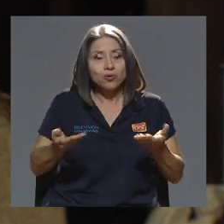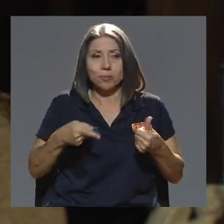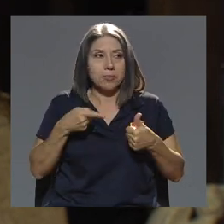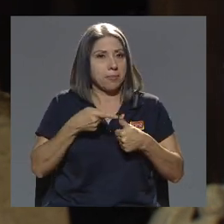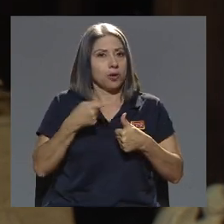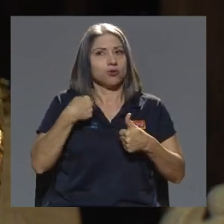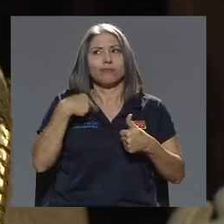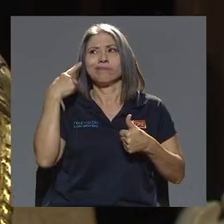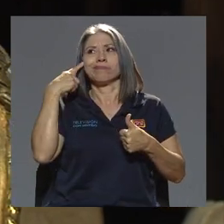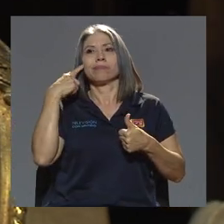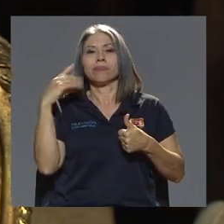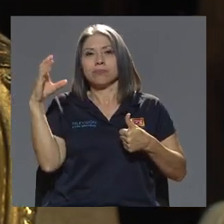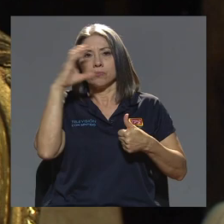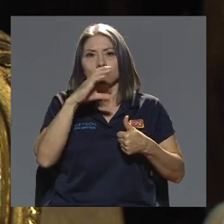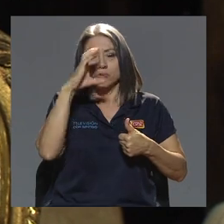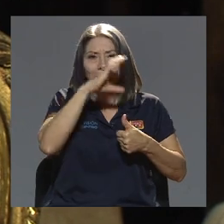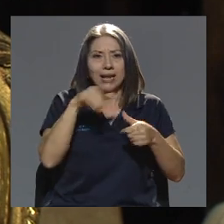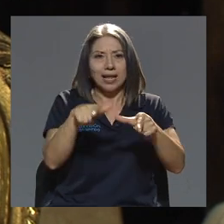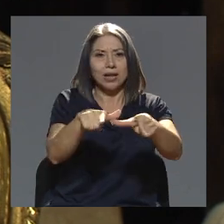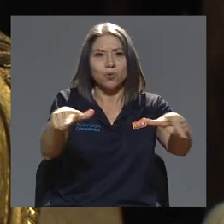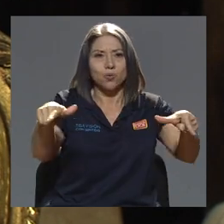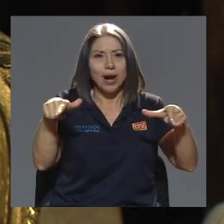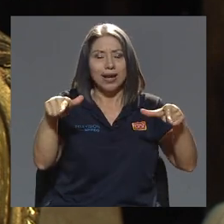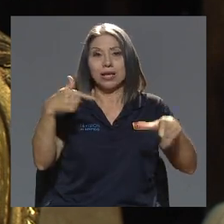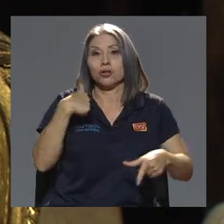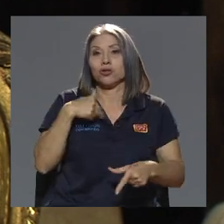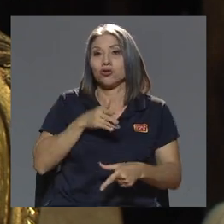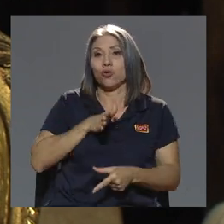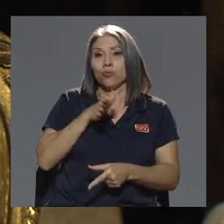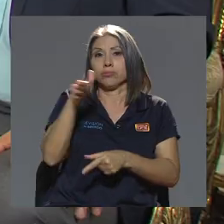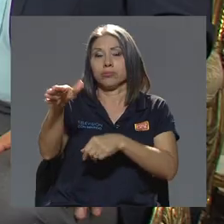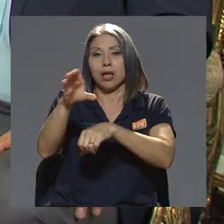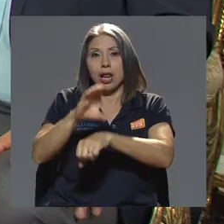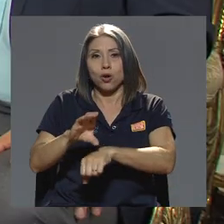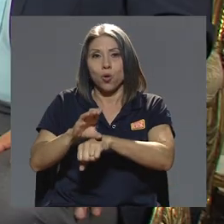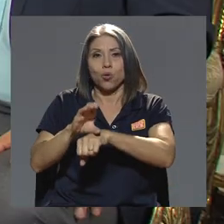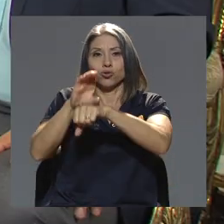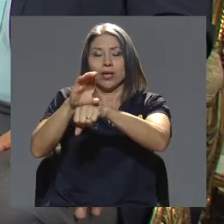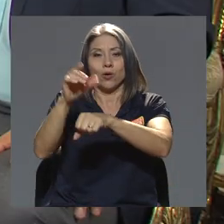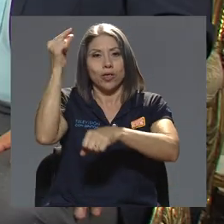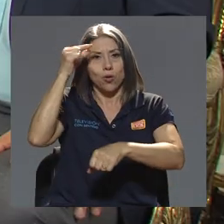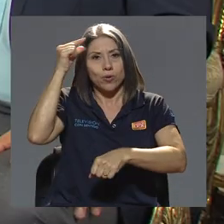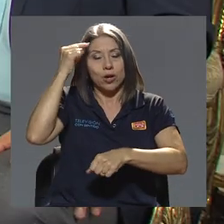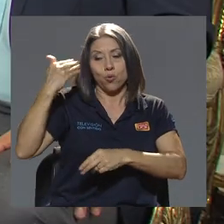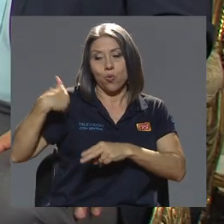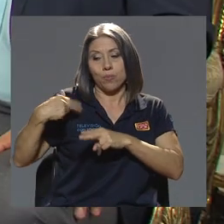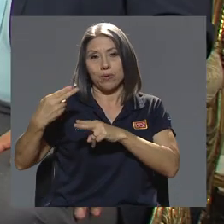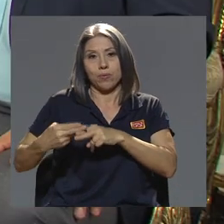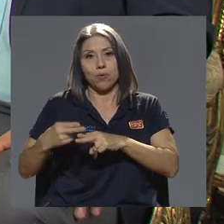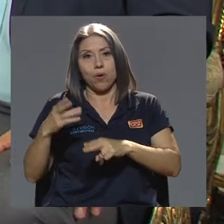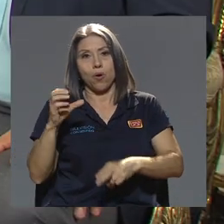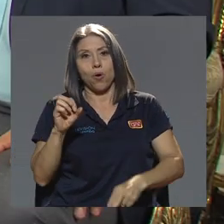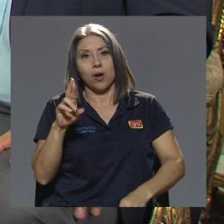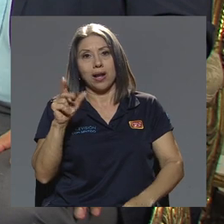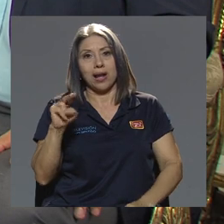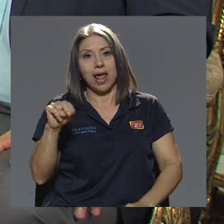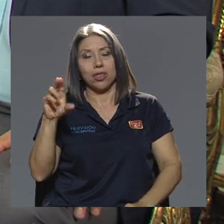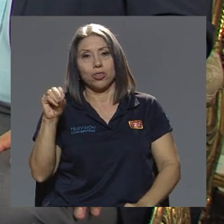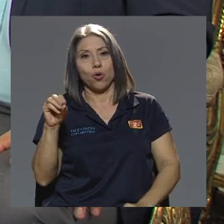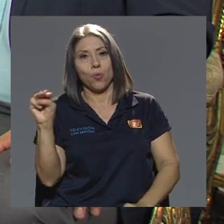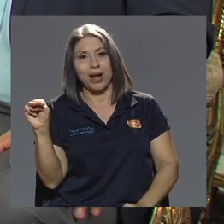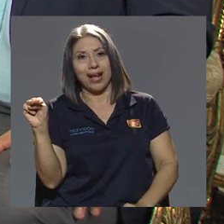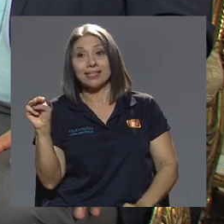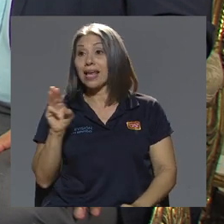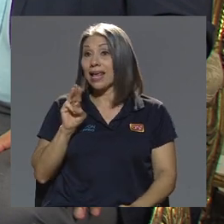lugar. Ahí es donde me voy al Consejo de Gobierno y don Orlando Morales me dice, bueno, mire,